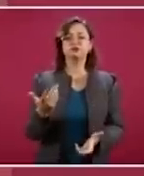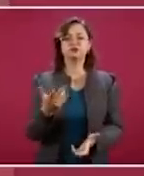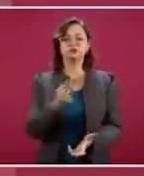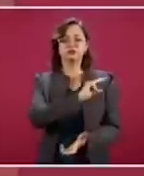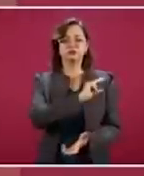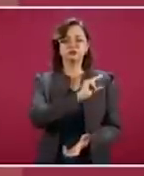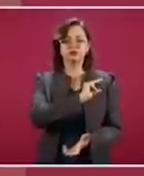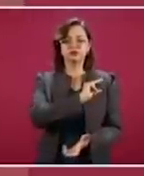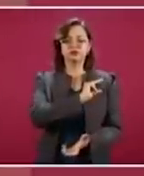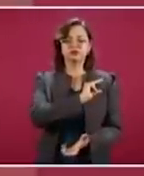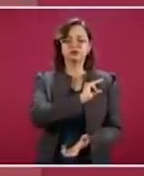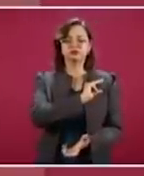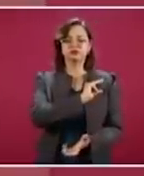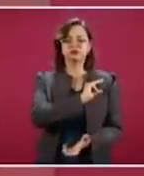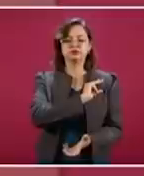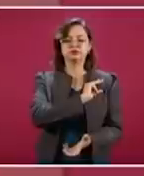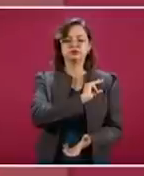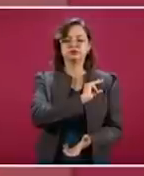representa